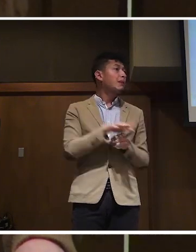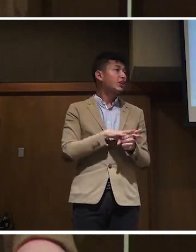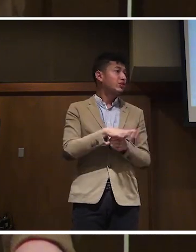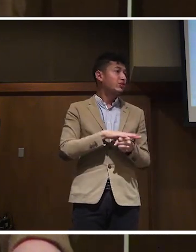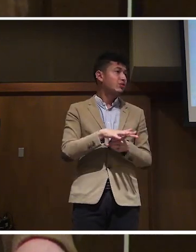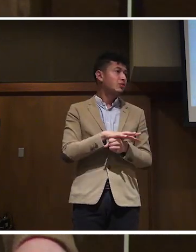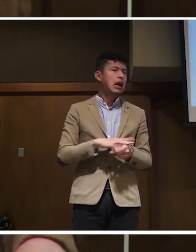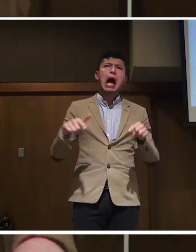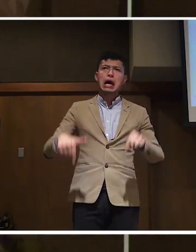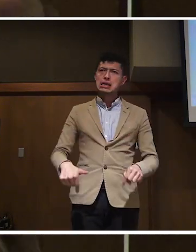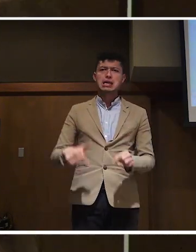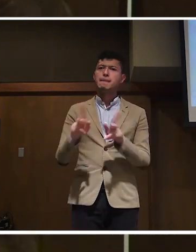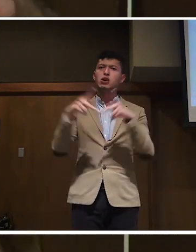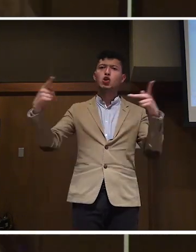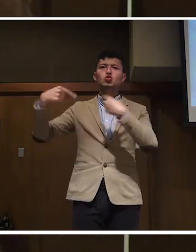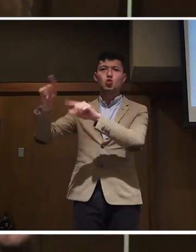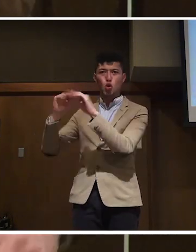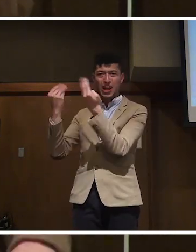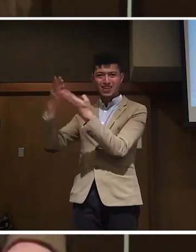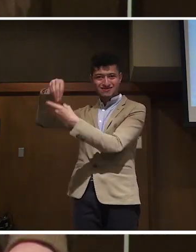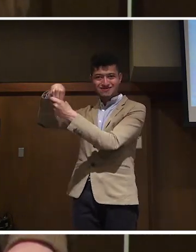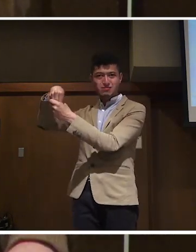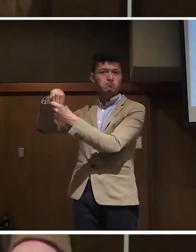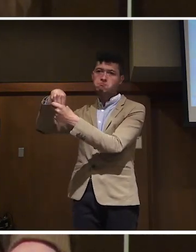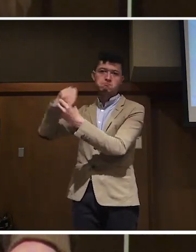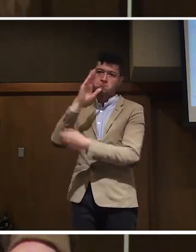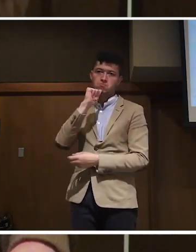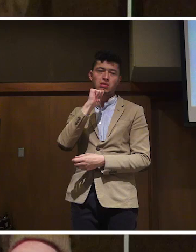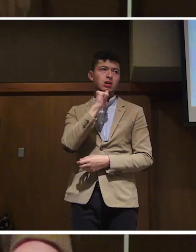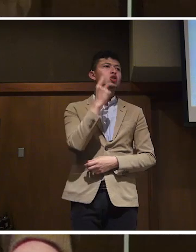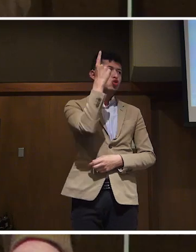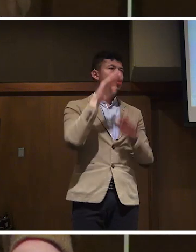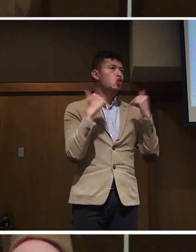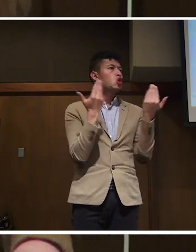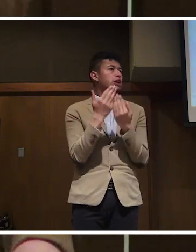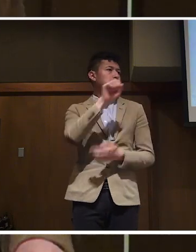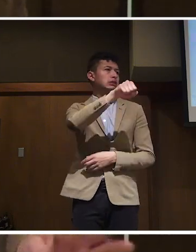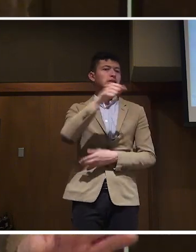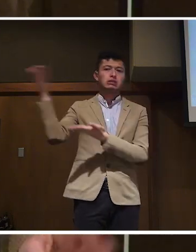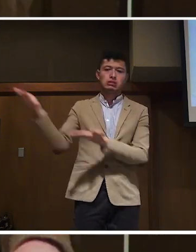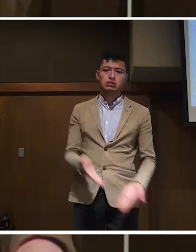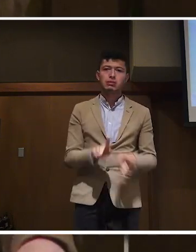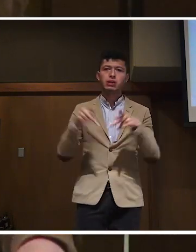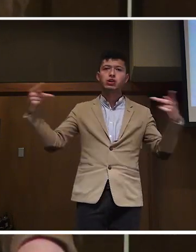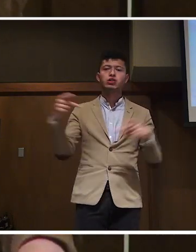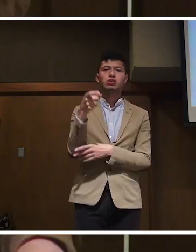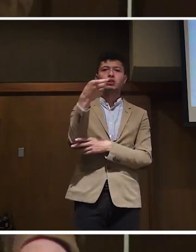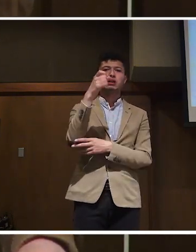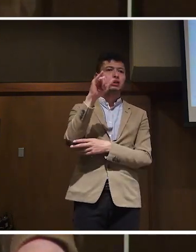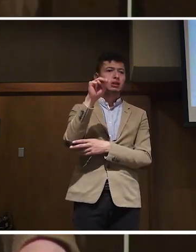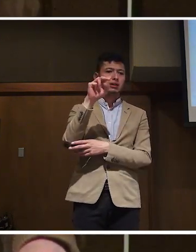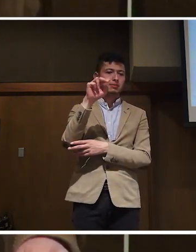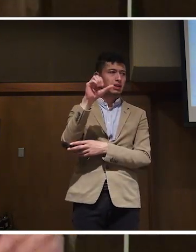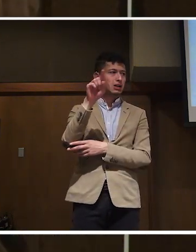colegio, curiosamente, aunque está el del gimnasio moderno, pero no hay mucho periódico de colegio. Yo creo que los niños de colegio y los